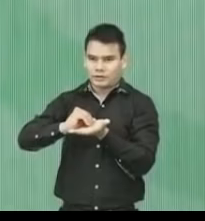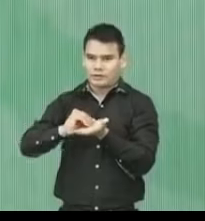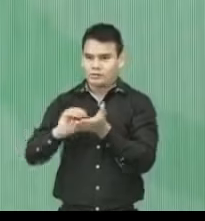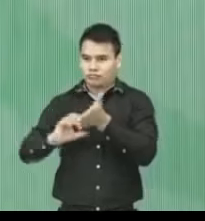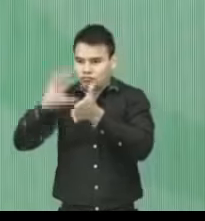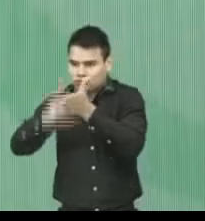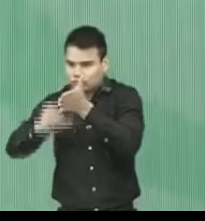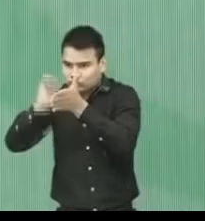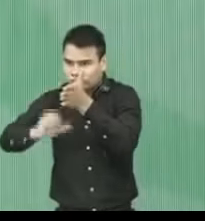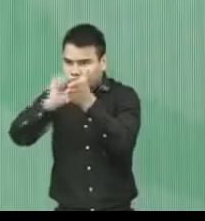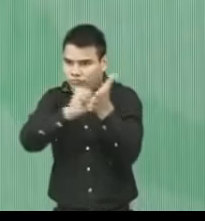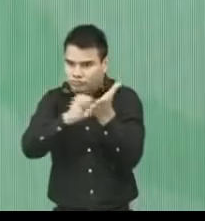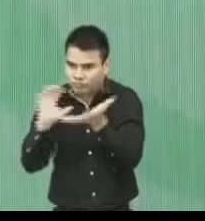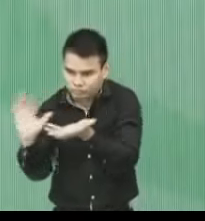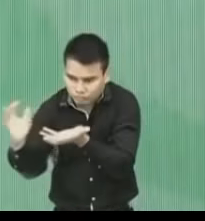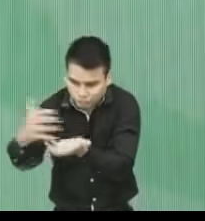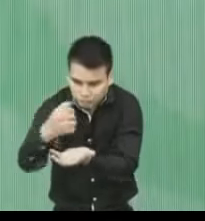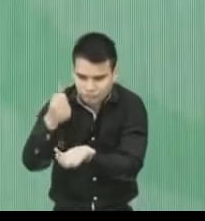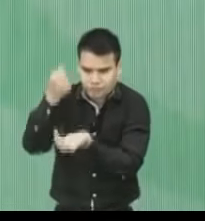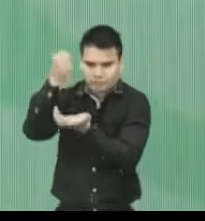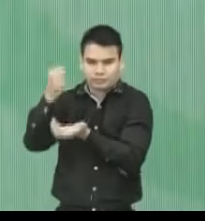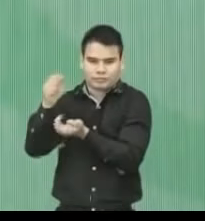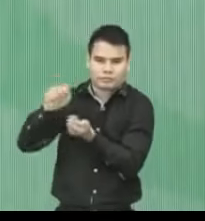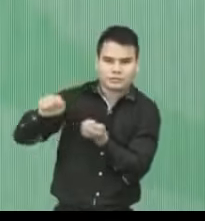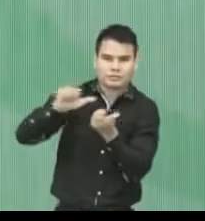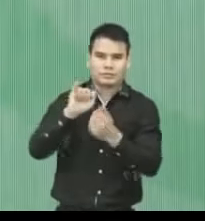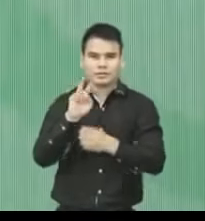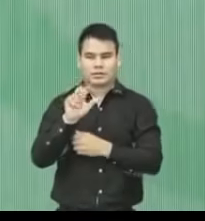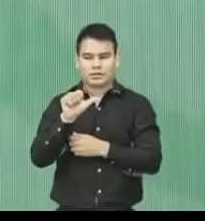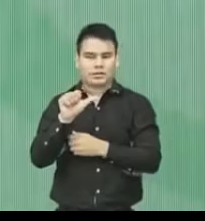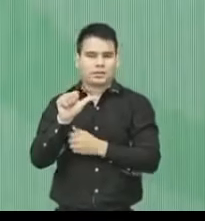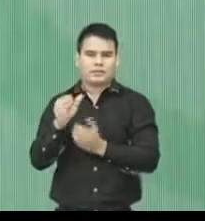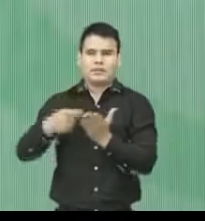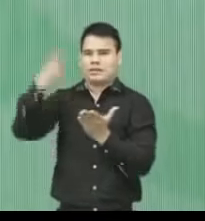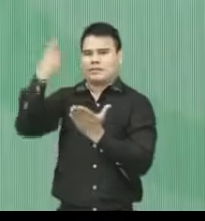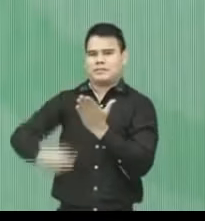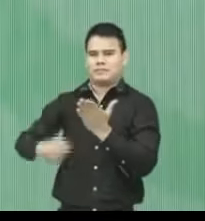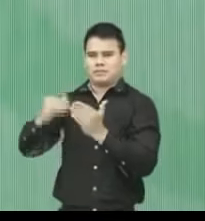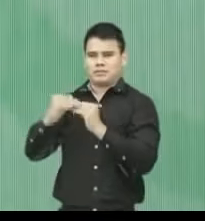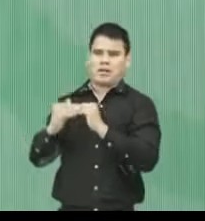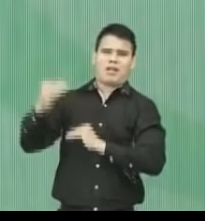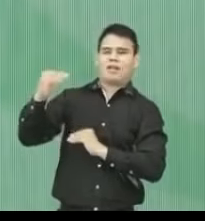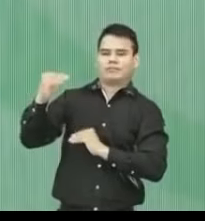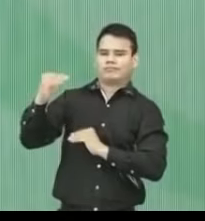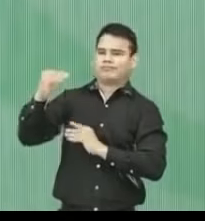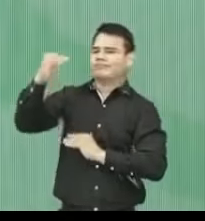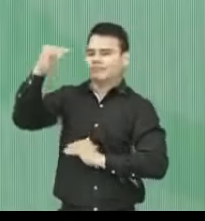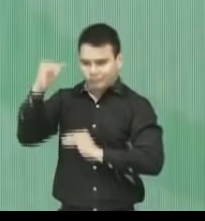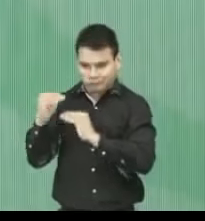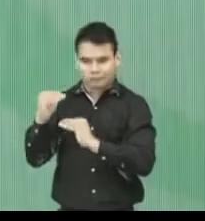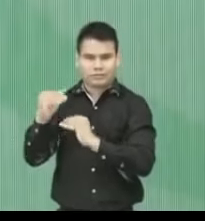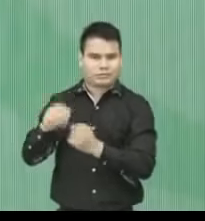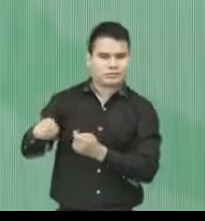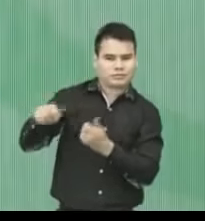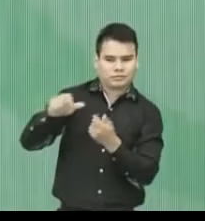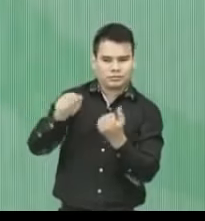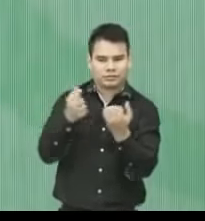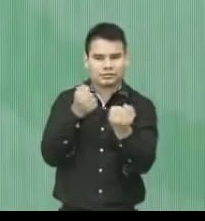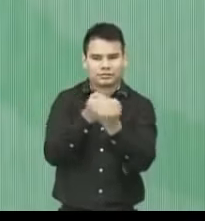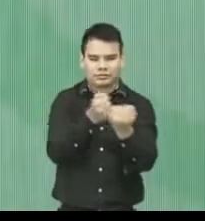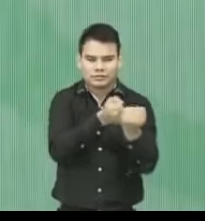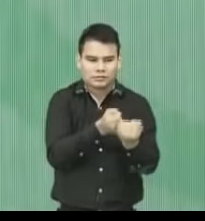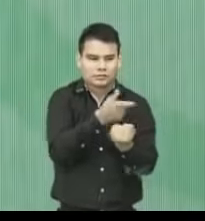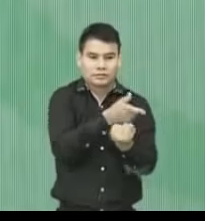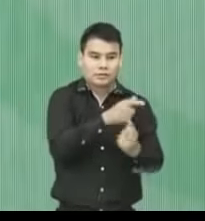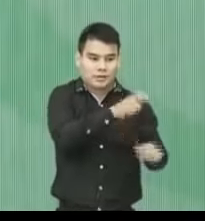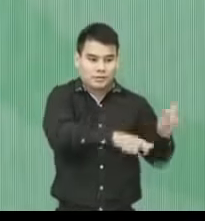en un impuesto y mejorar los ingresos de tantas familias donde los más vulnerables al recibir esa